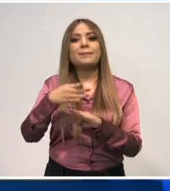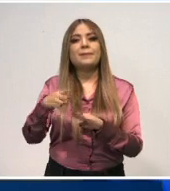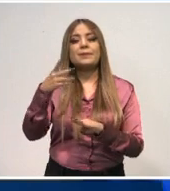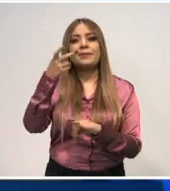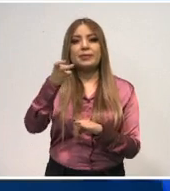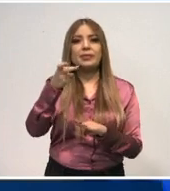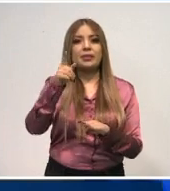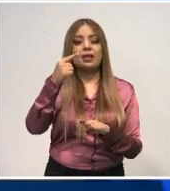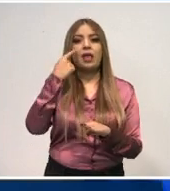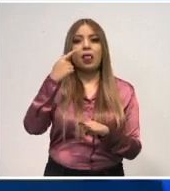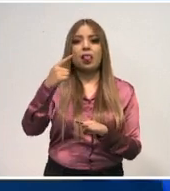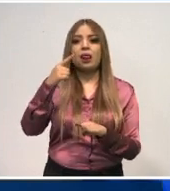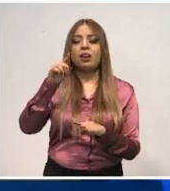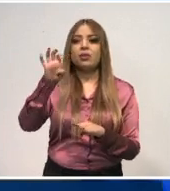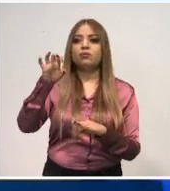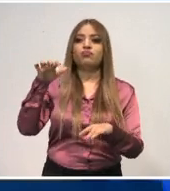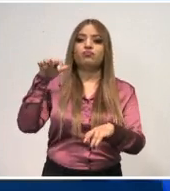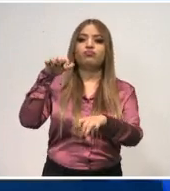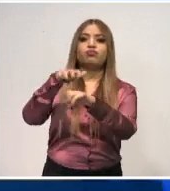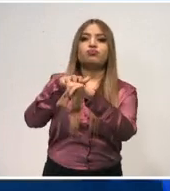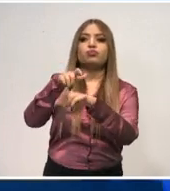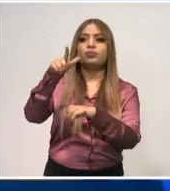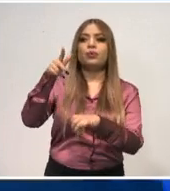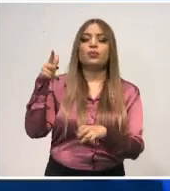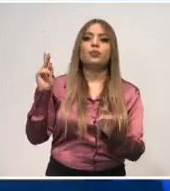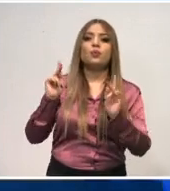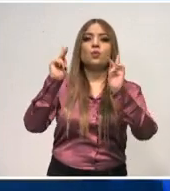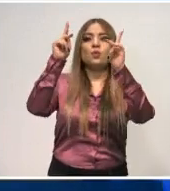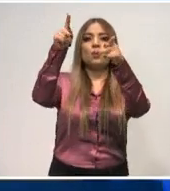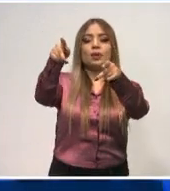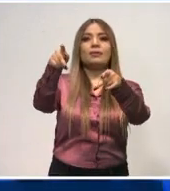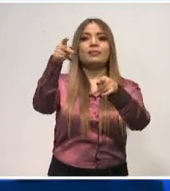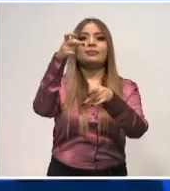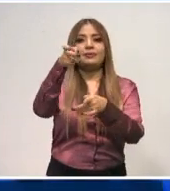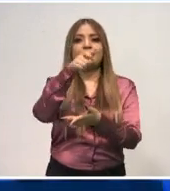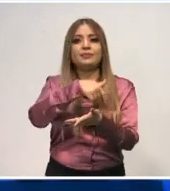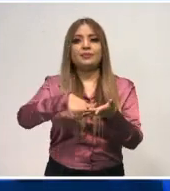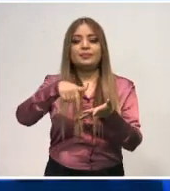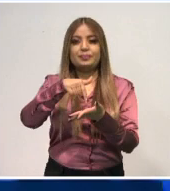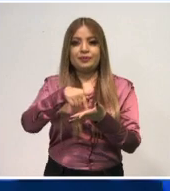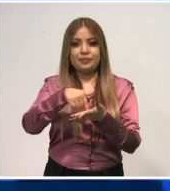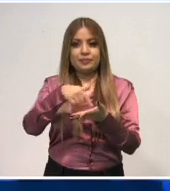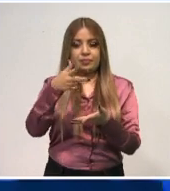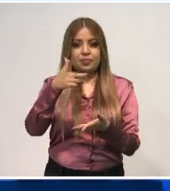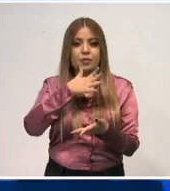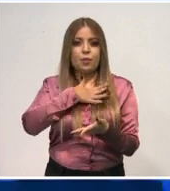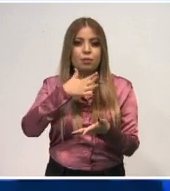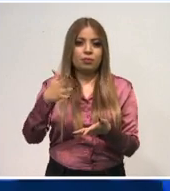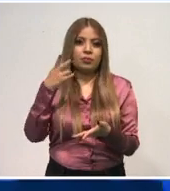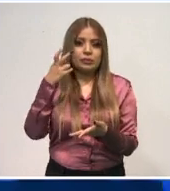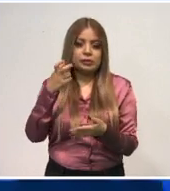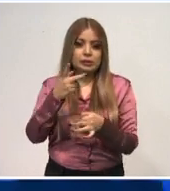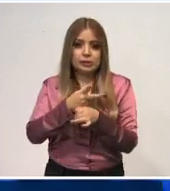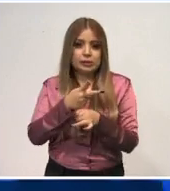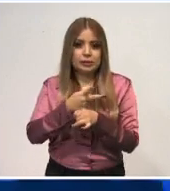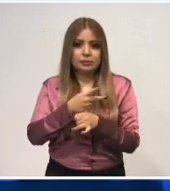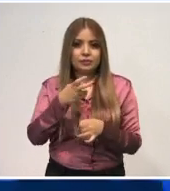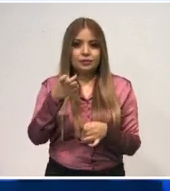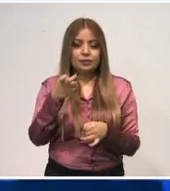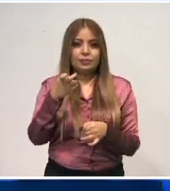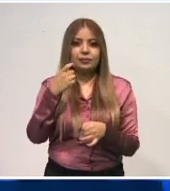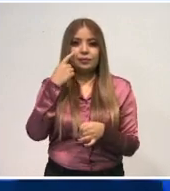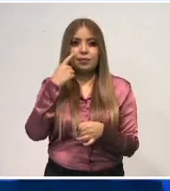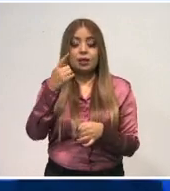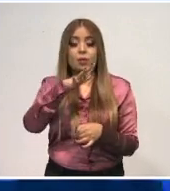estrella contra lo que es el puente peatonal de este lugar, Valeria. Y bueno, pues esta situación, de acuerdo a